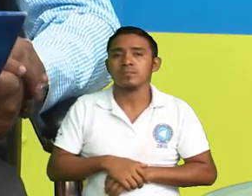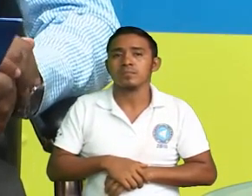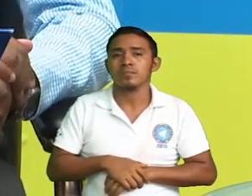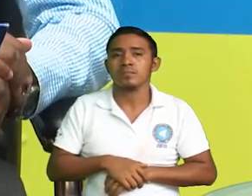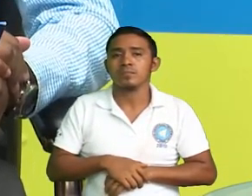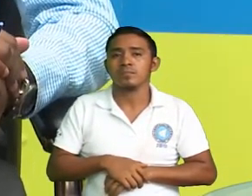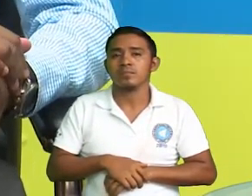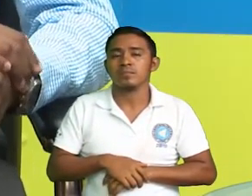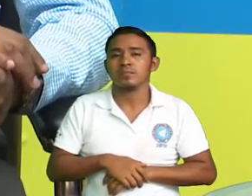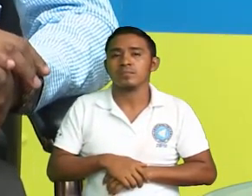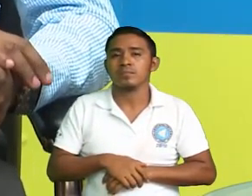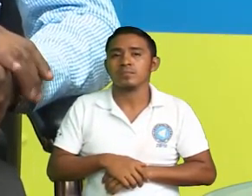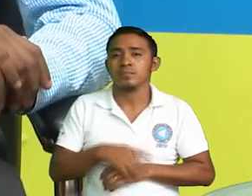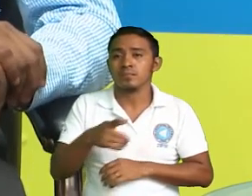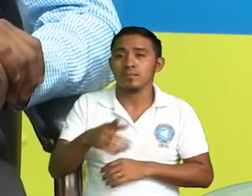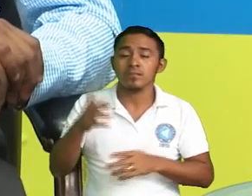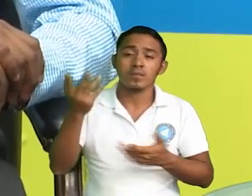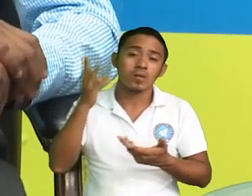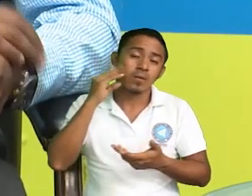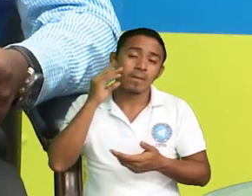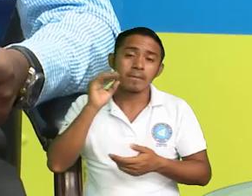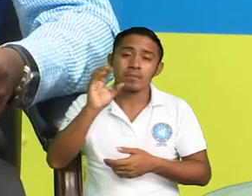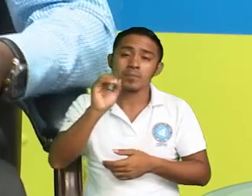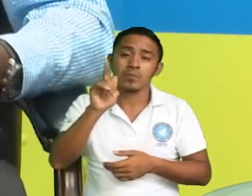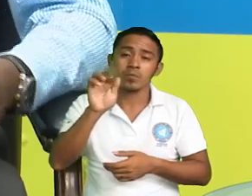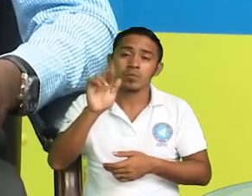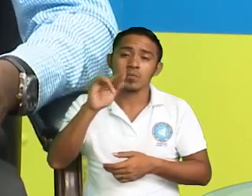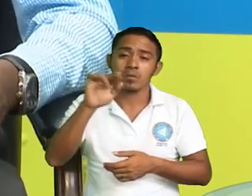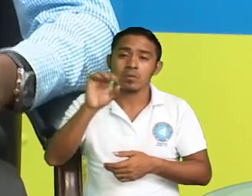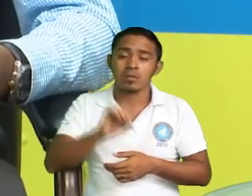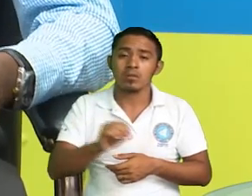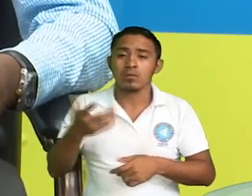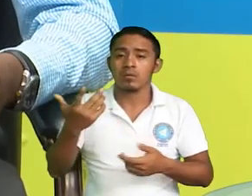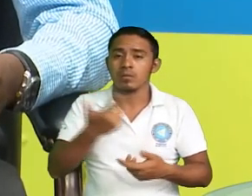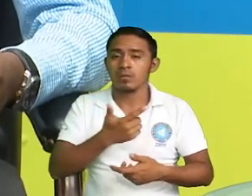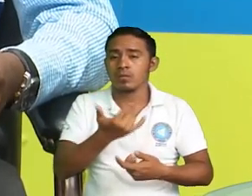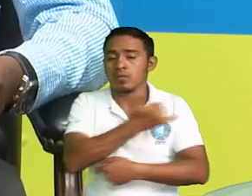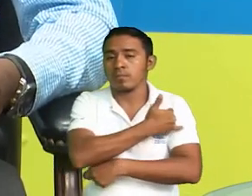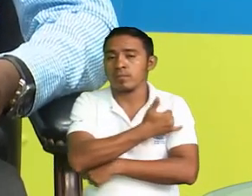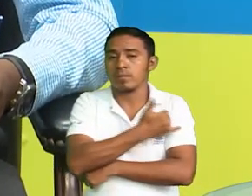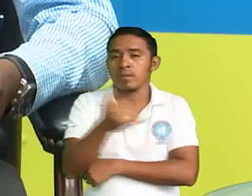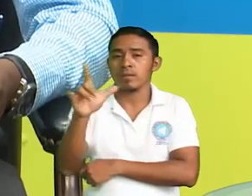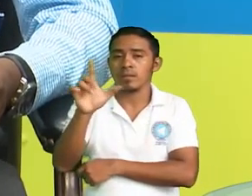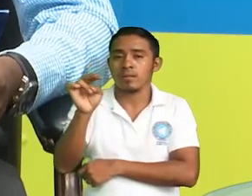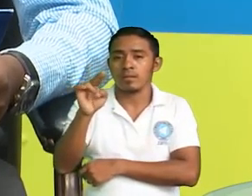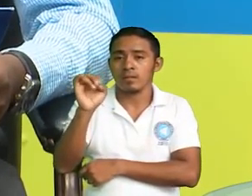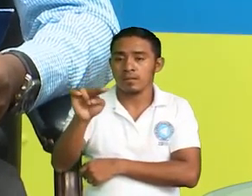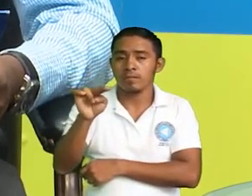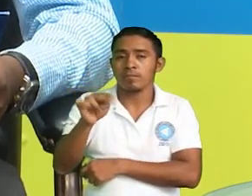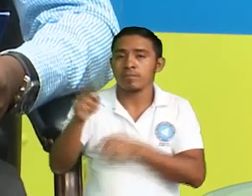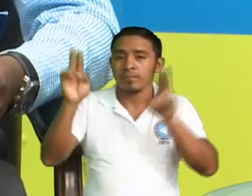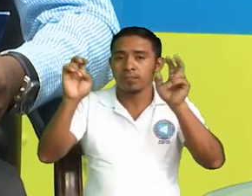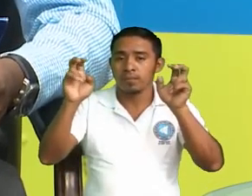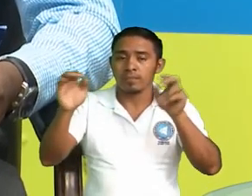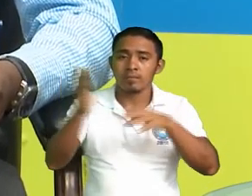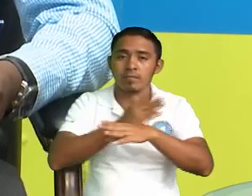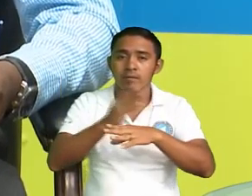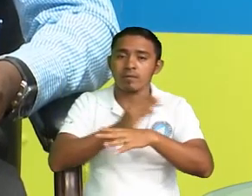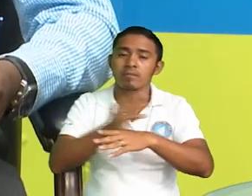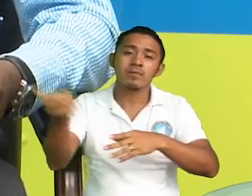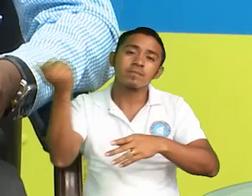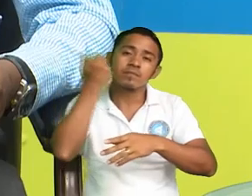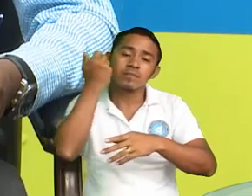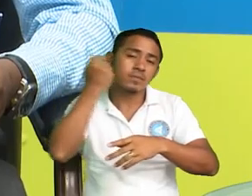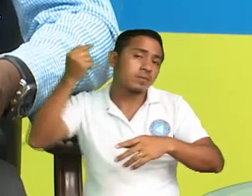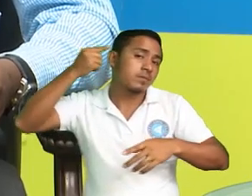Hugo Hoskins, quien es otorrino del Hospital Escuela Antonio Lenín Fonseca. Con él estamos conversando sobre las infecciones